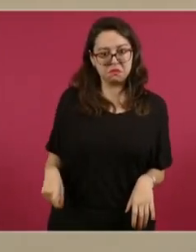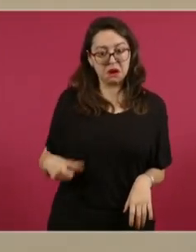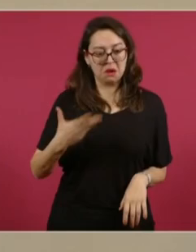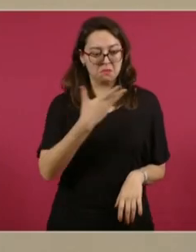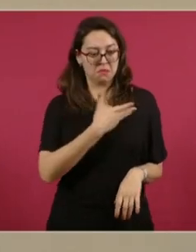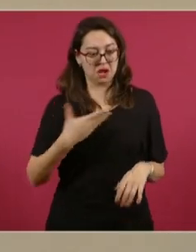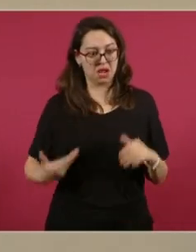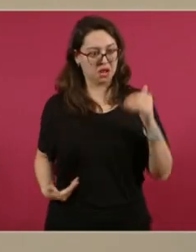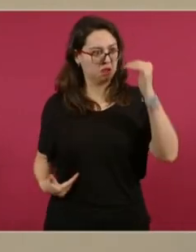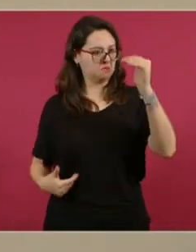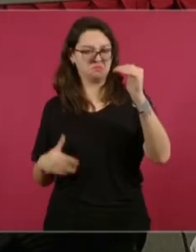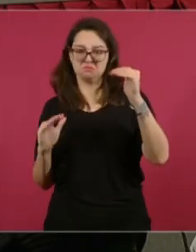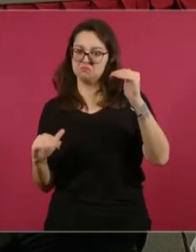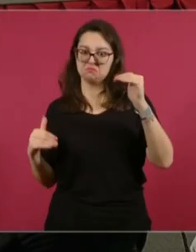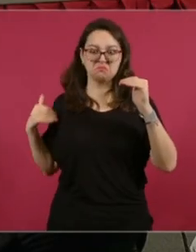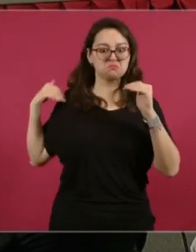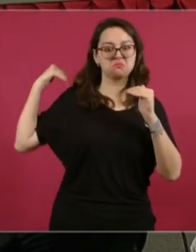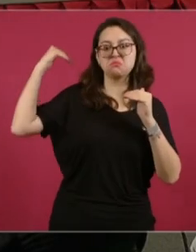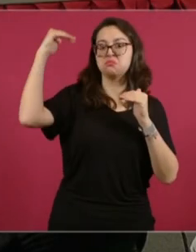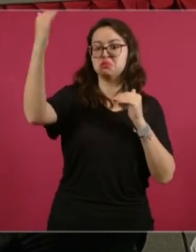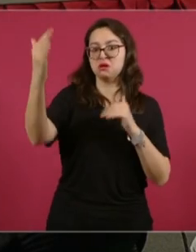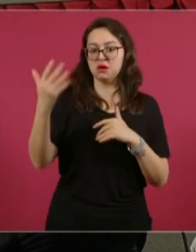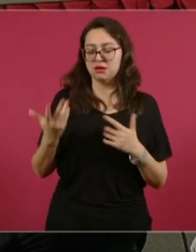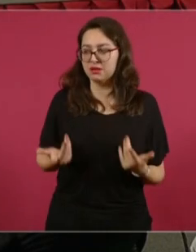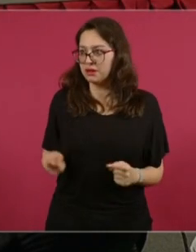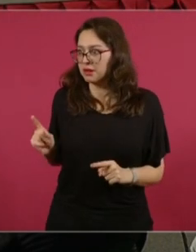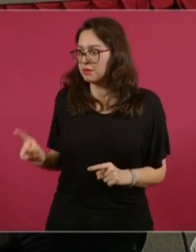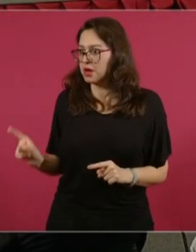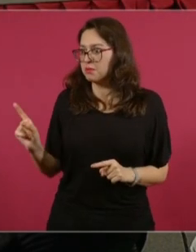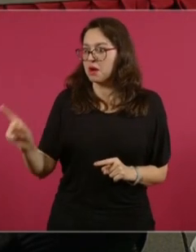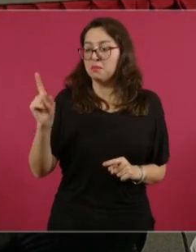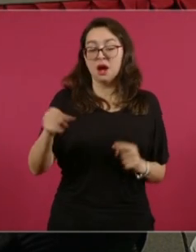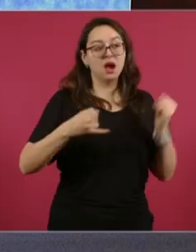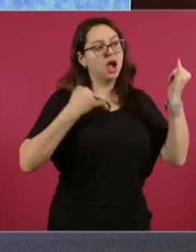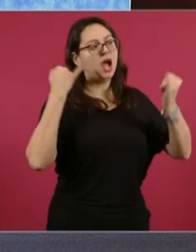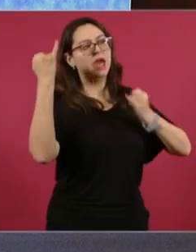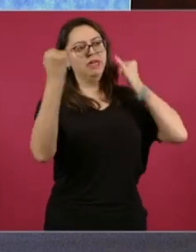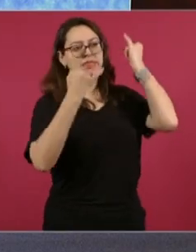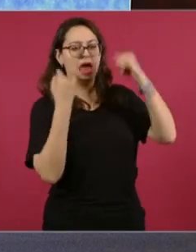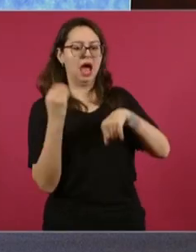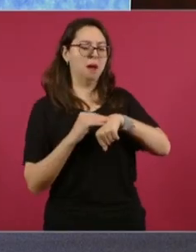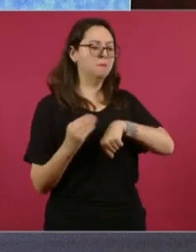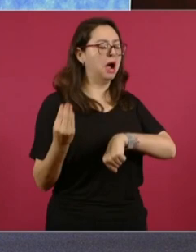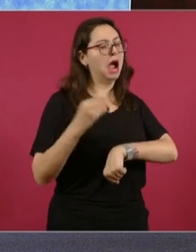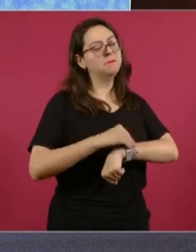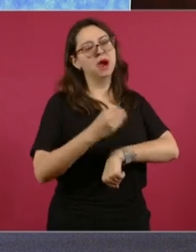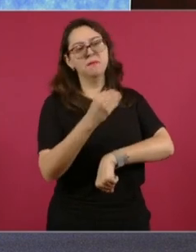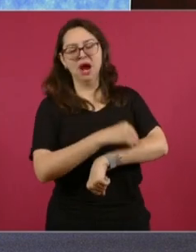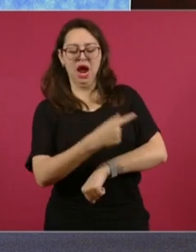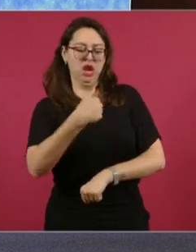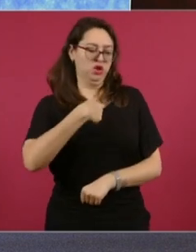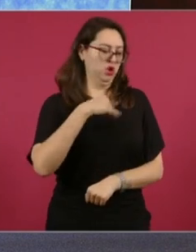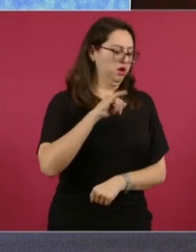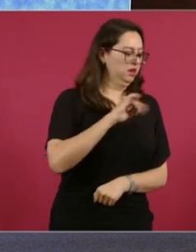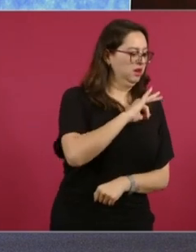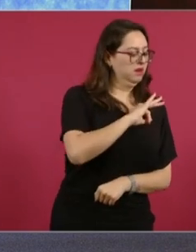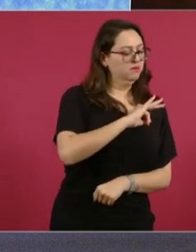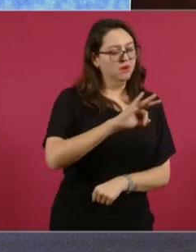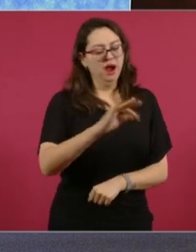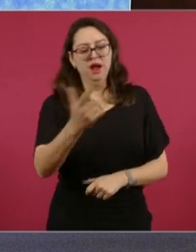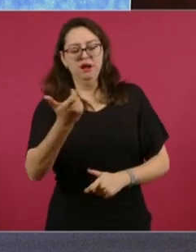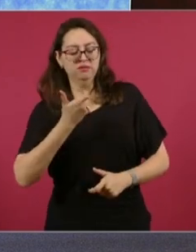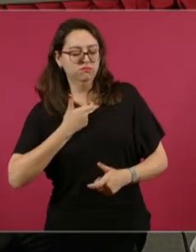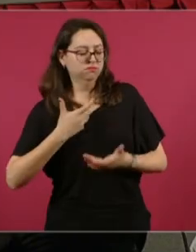encima del tope presidencial. Han sido varios las excusas, los pretextos por los cuales pues, se ha venido